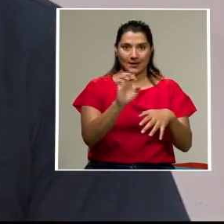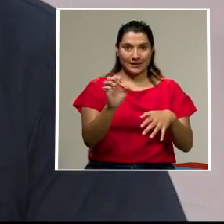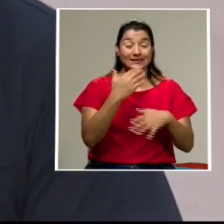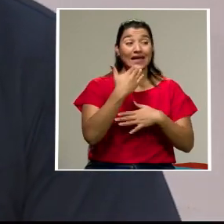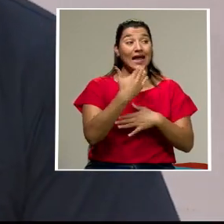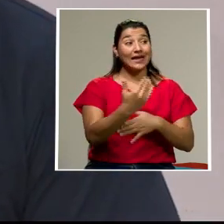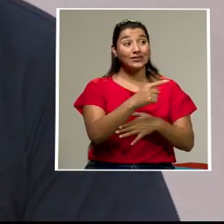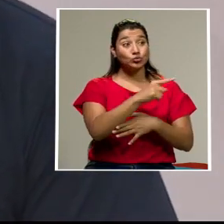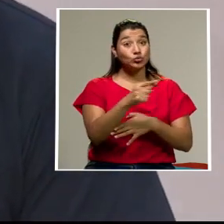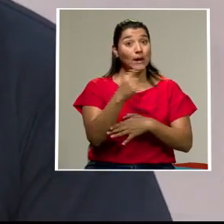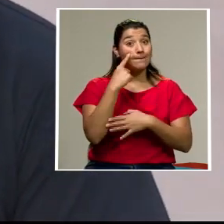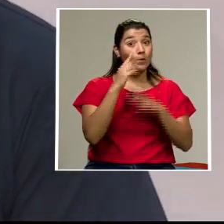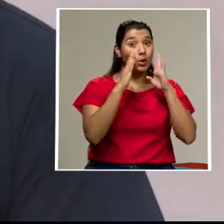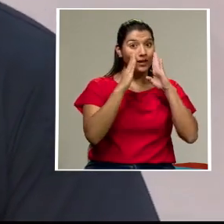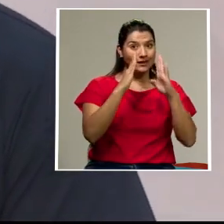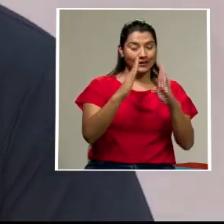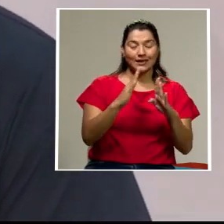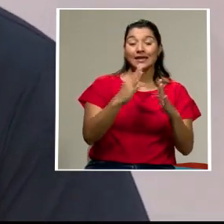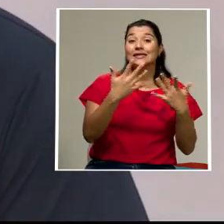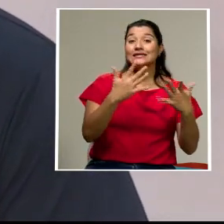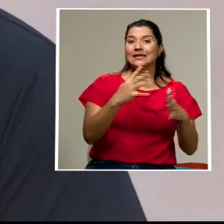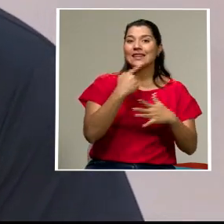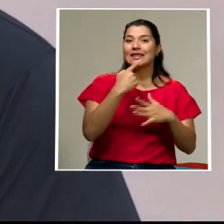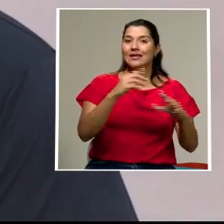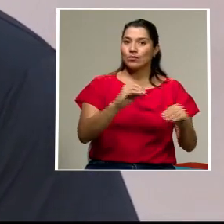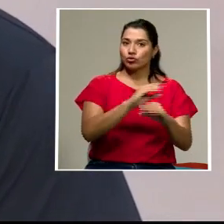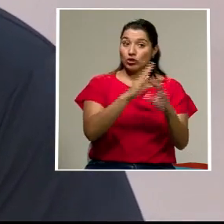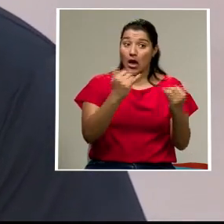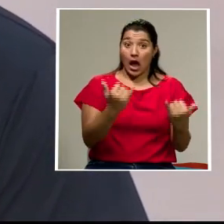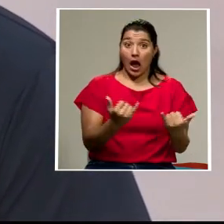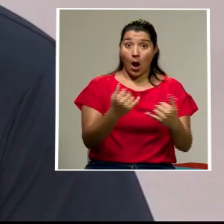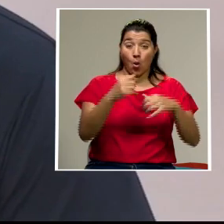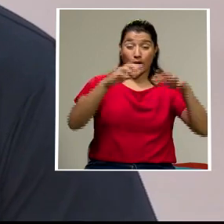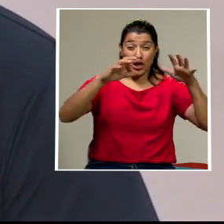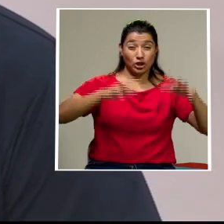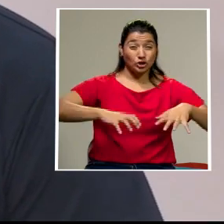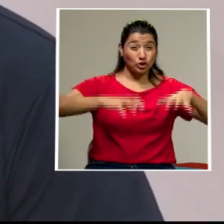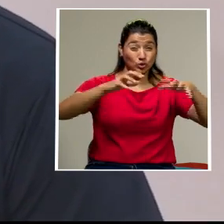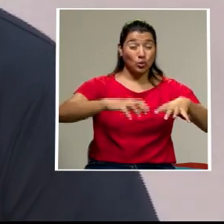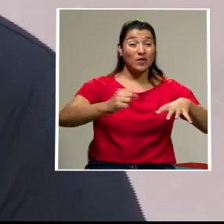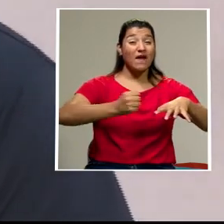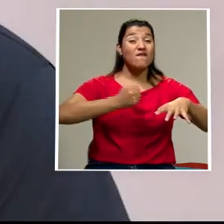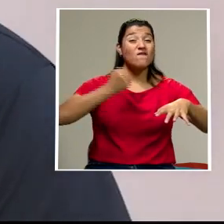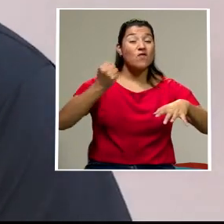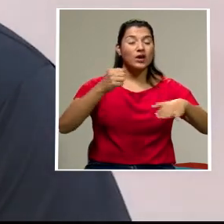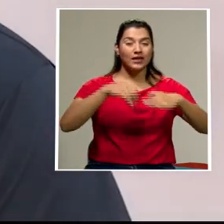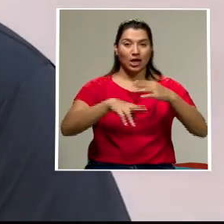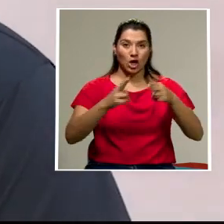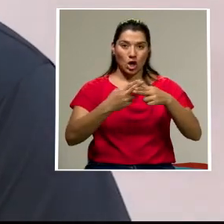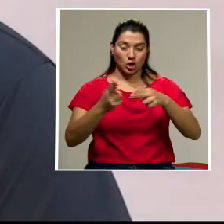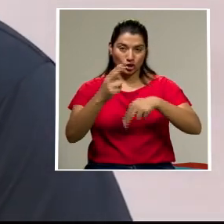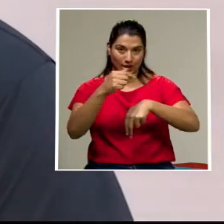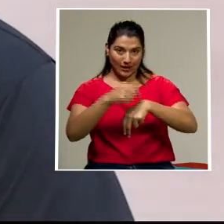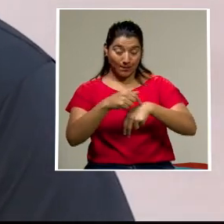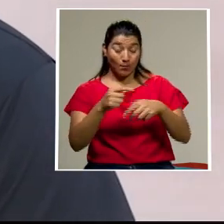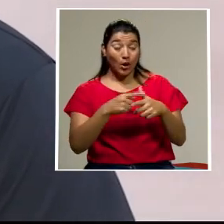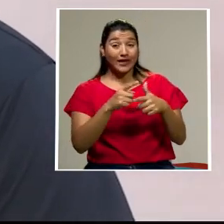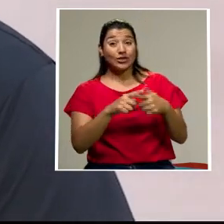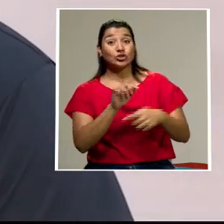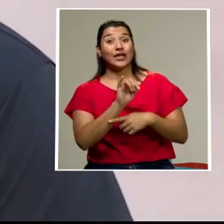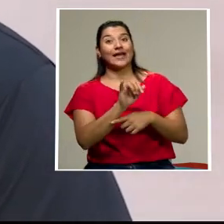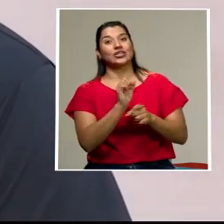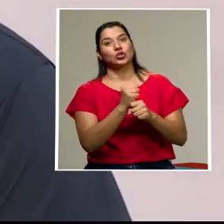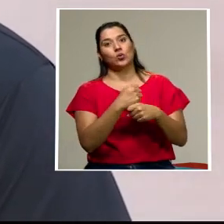claro, estas lluvias en el periodo de transición son lluvias muy fuertes en un periodo muy corto de tiempo, y esto es lo que termina ocasionando